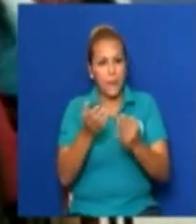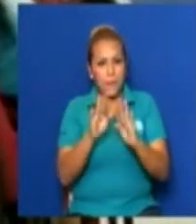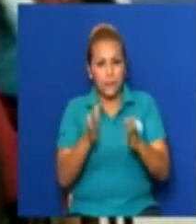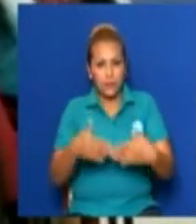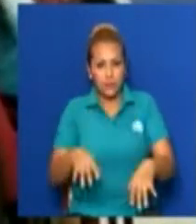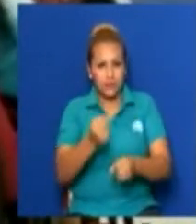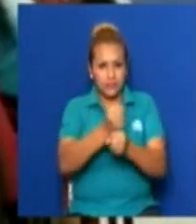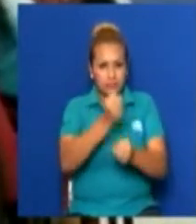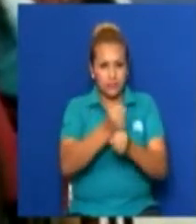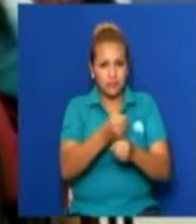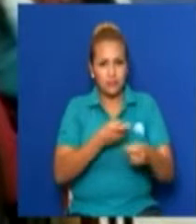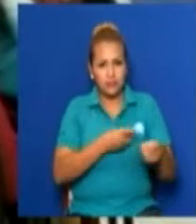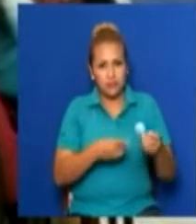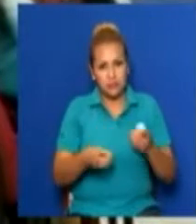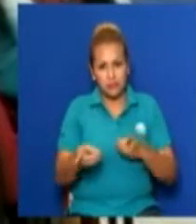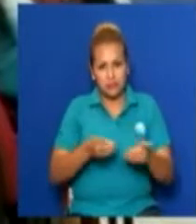Nicaragua,